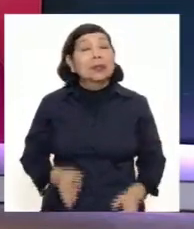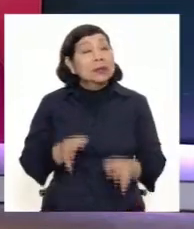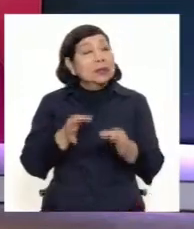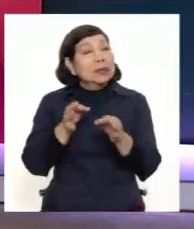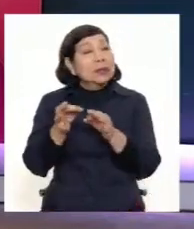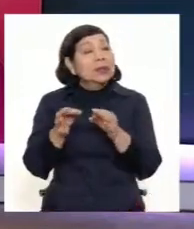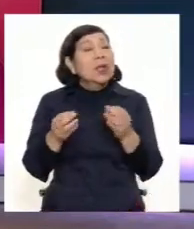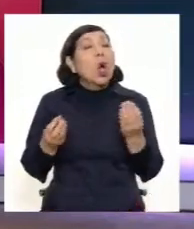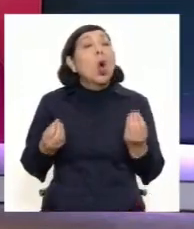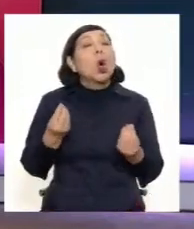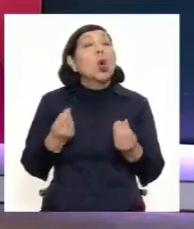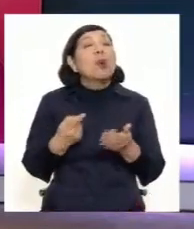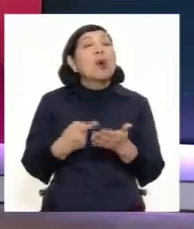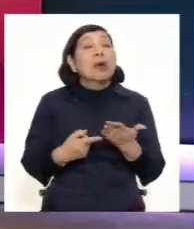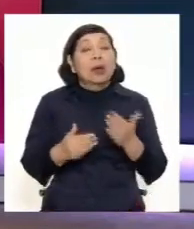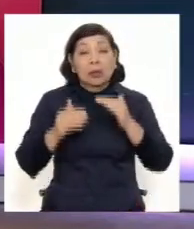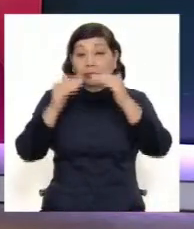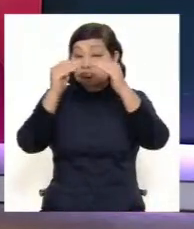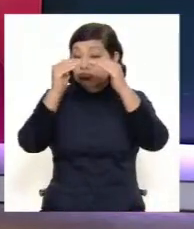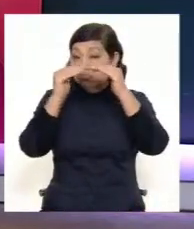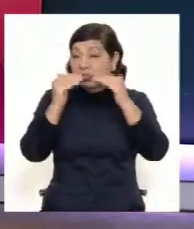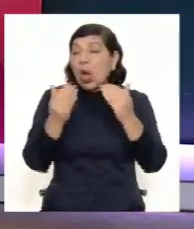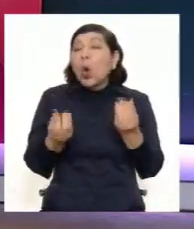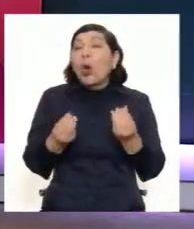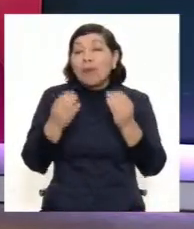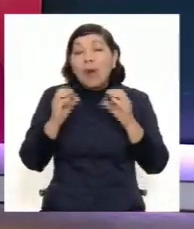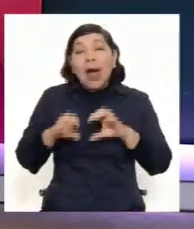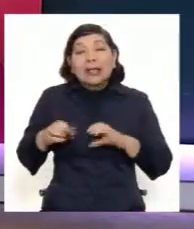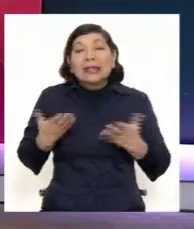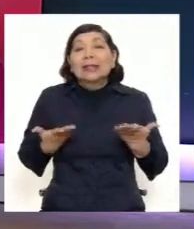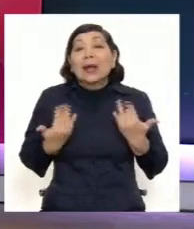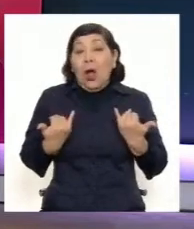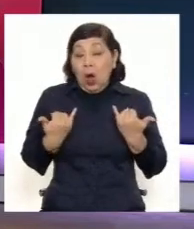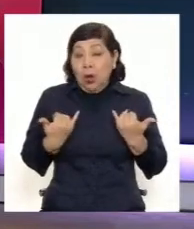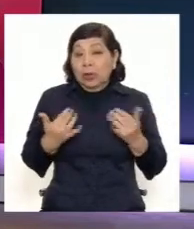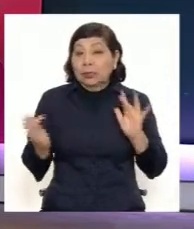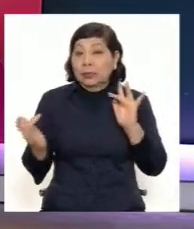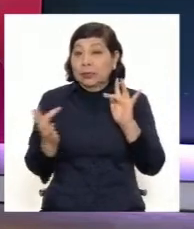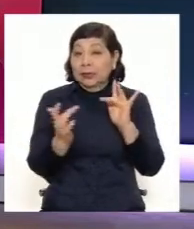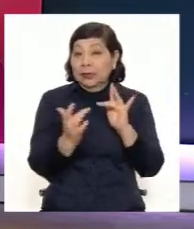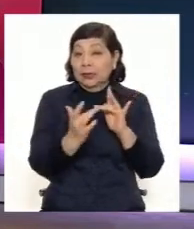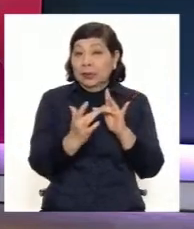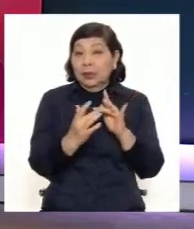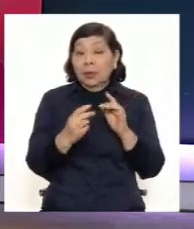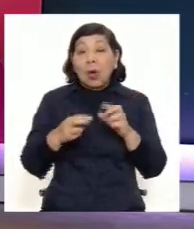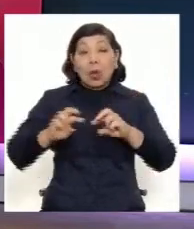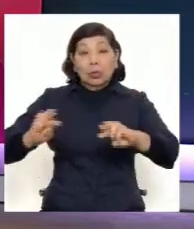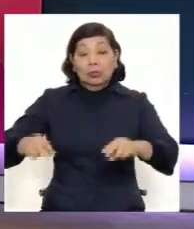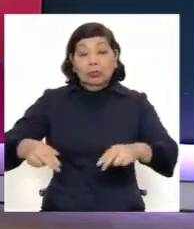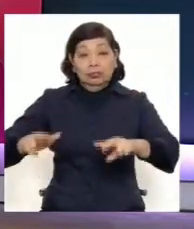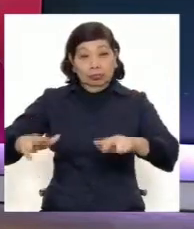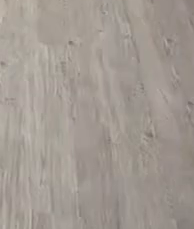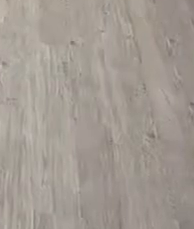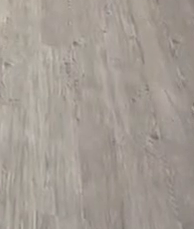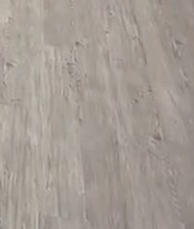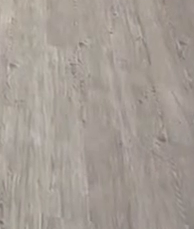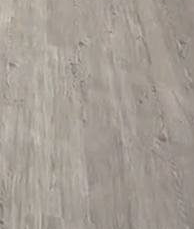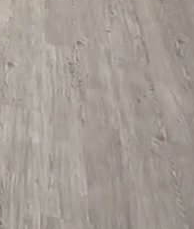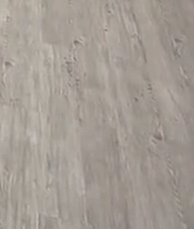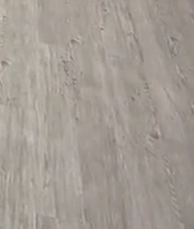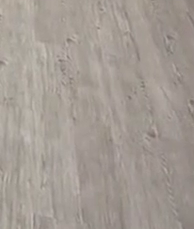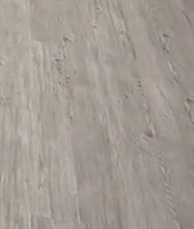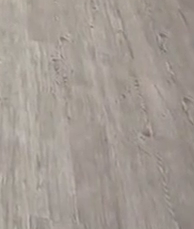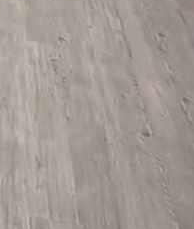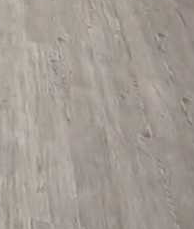poco más sobre qué es lo que sigue, cuál es este protocolo, vamos a enlazarnos vía Zoom con el ex oficial. Y